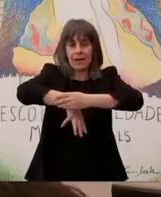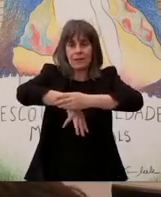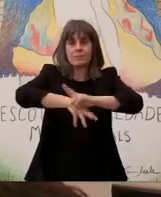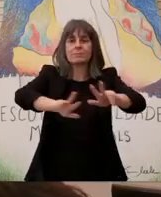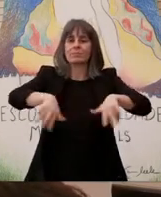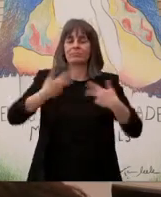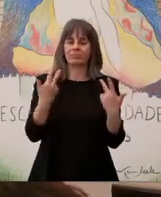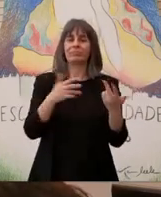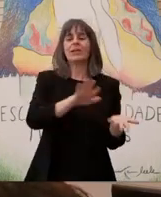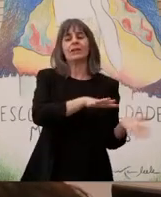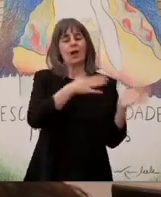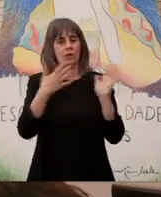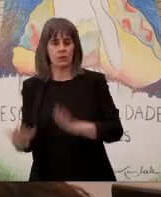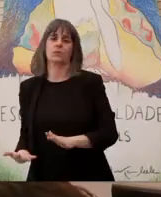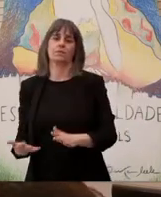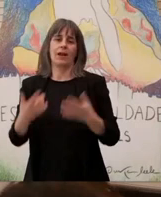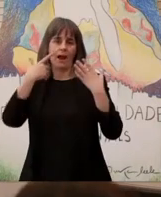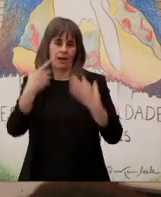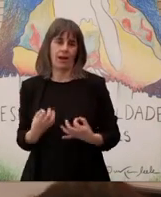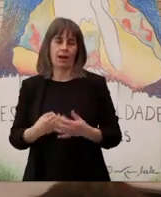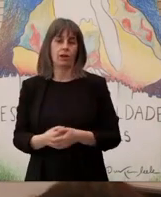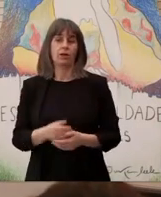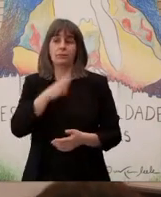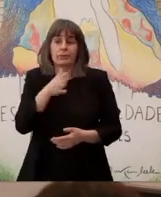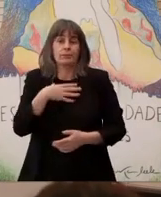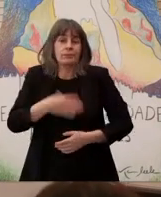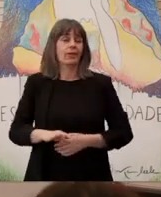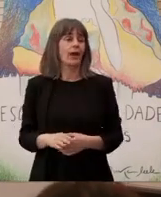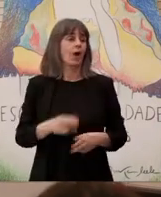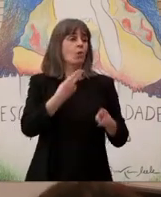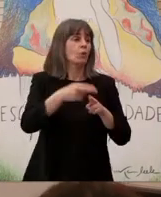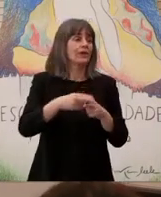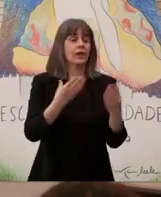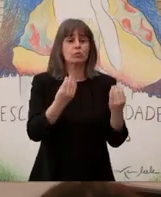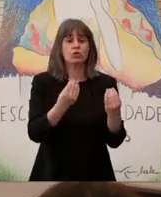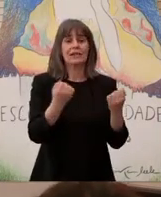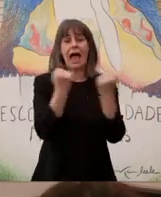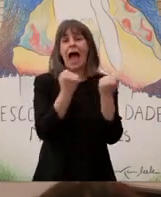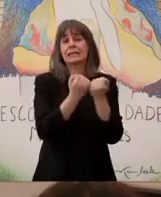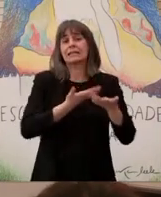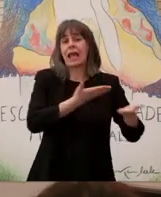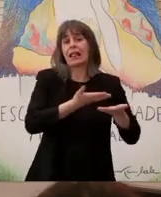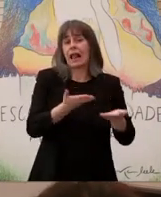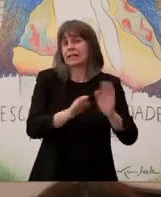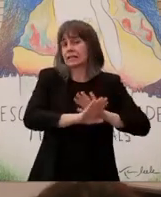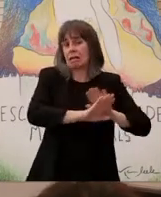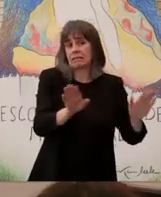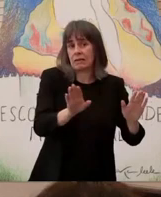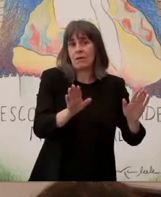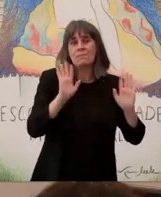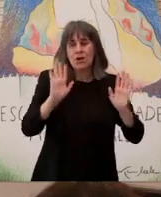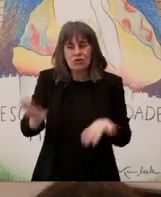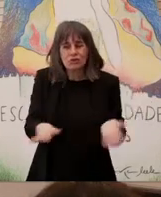transformar de verdad si no tenemos multas políticas asistencialistas como se escontó también a mes anterior y pocas